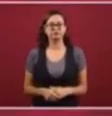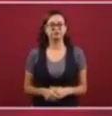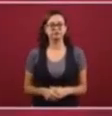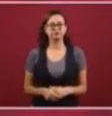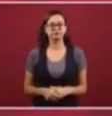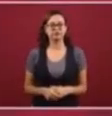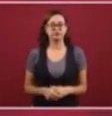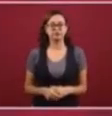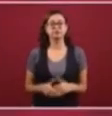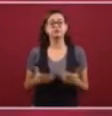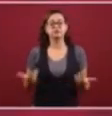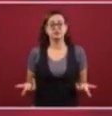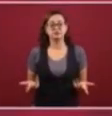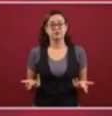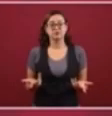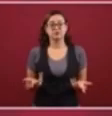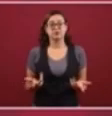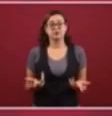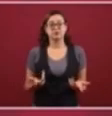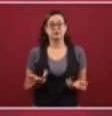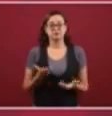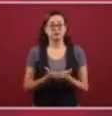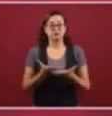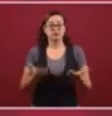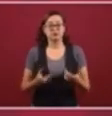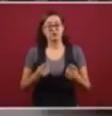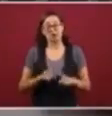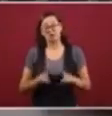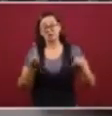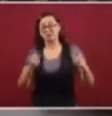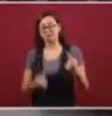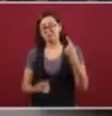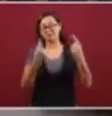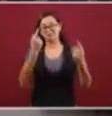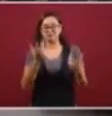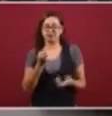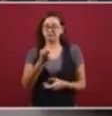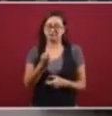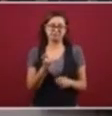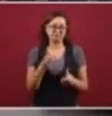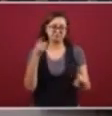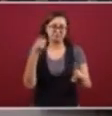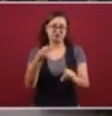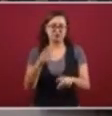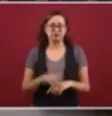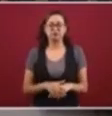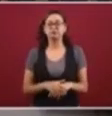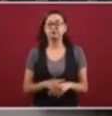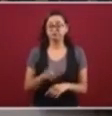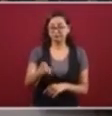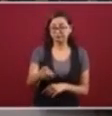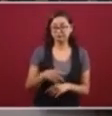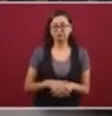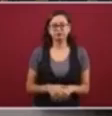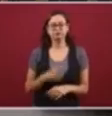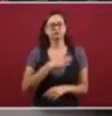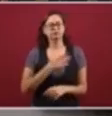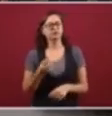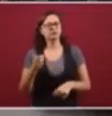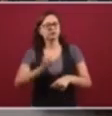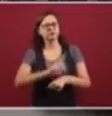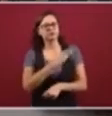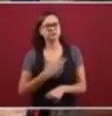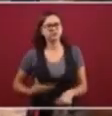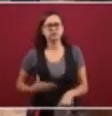Entonces, por eso estas diferencias. Bueno, vamos, adelante. Gracias, señor presidente. Buen día, ingeniero. Presidente,